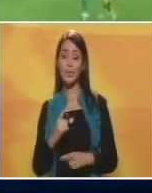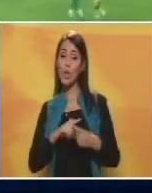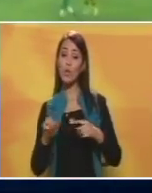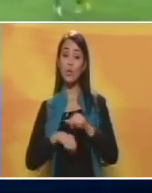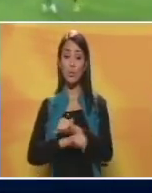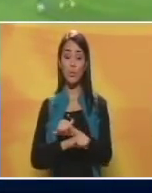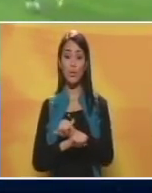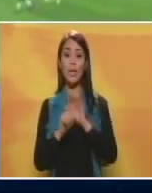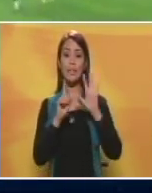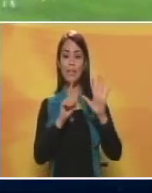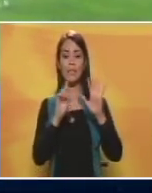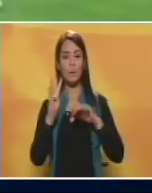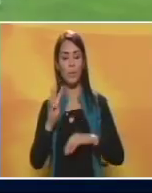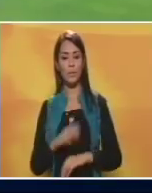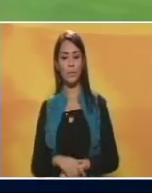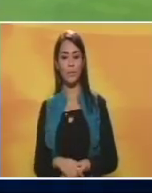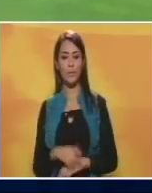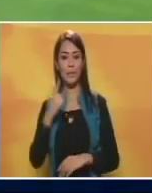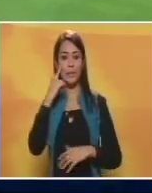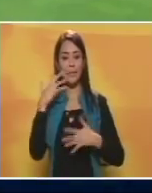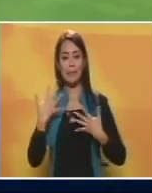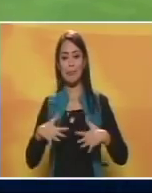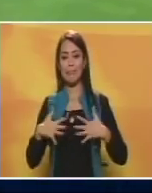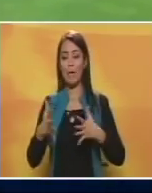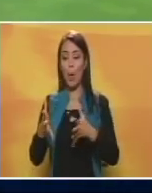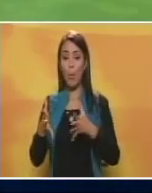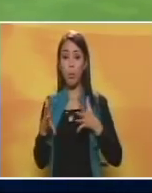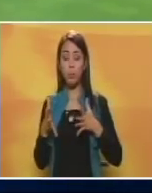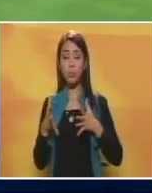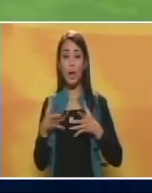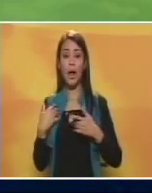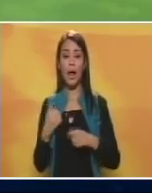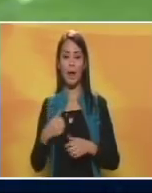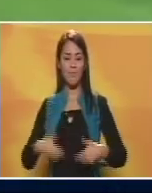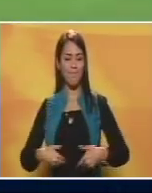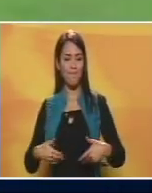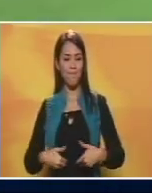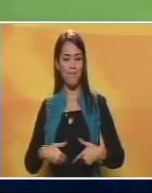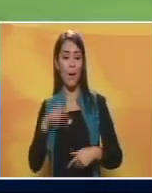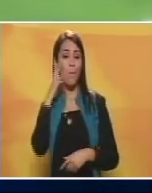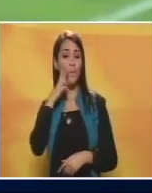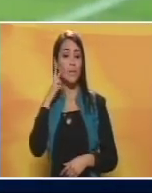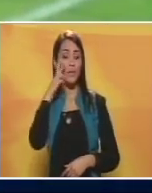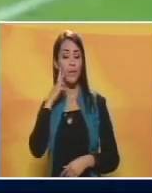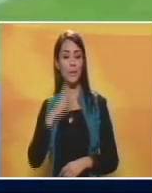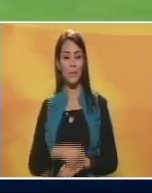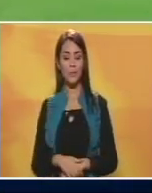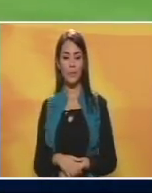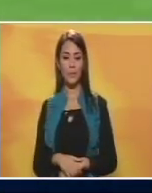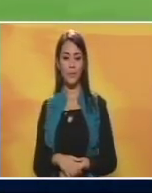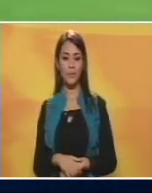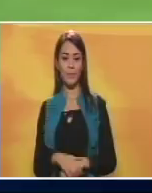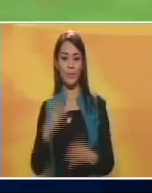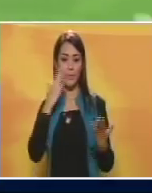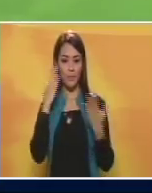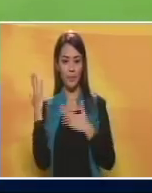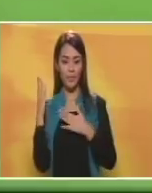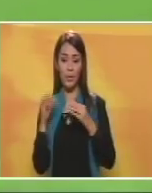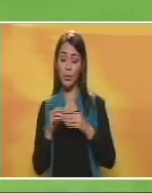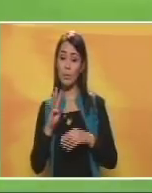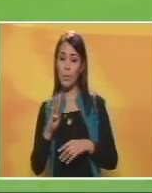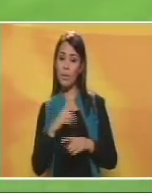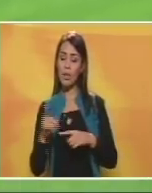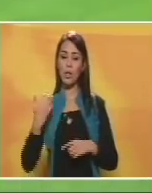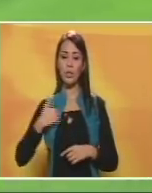Altuve al 74 le dieron la escandalosa victoria a las guerreras Vinotinto. Las criollas comparten la cima del Grupo B con Brasil